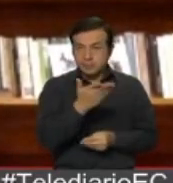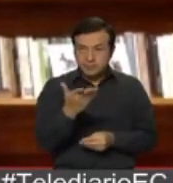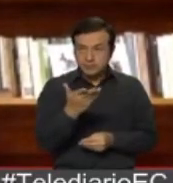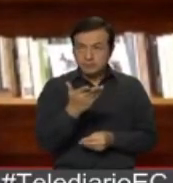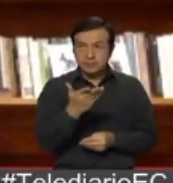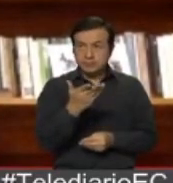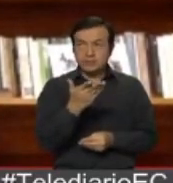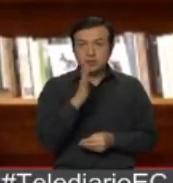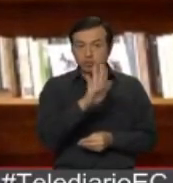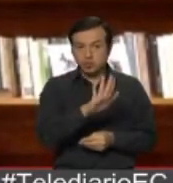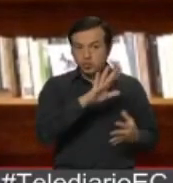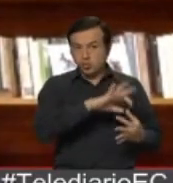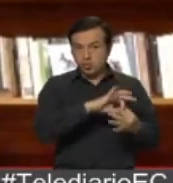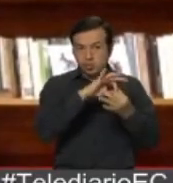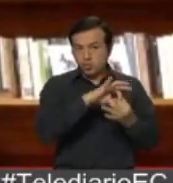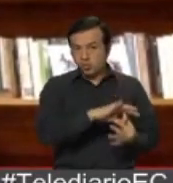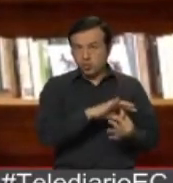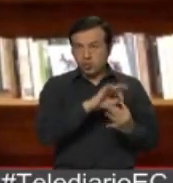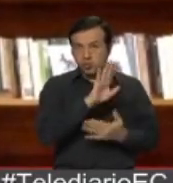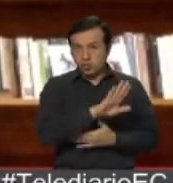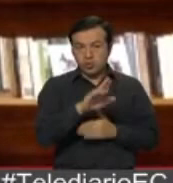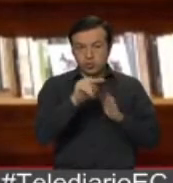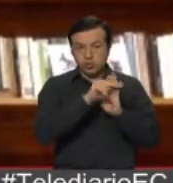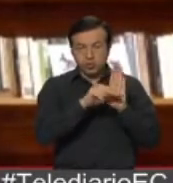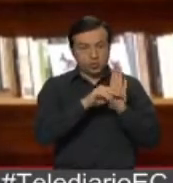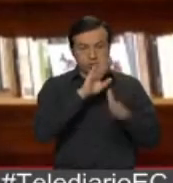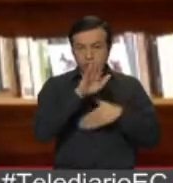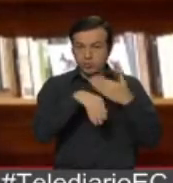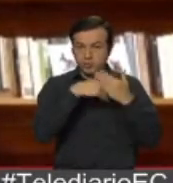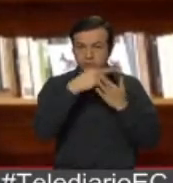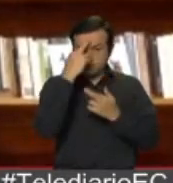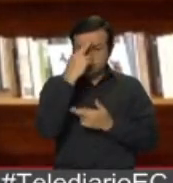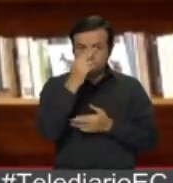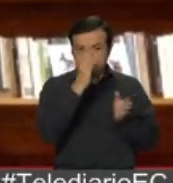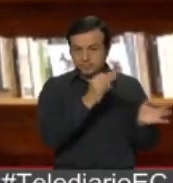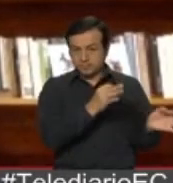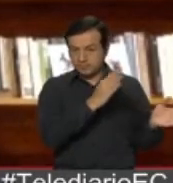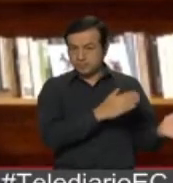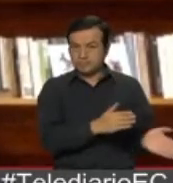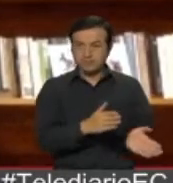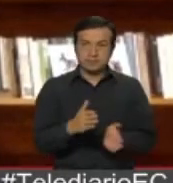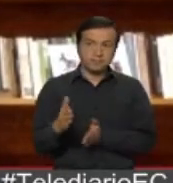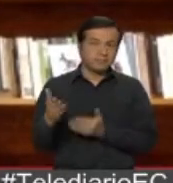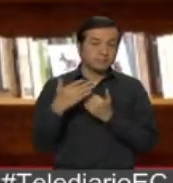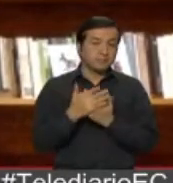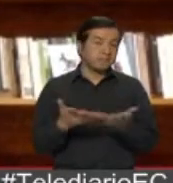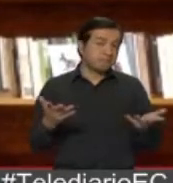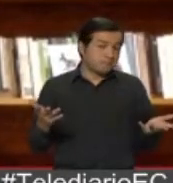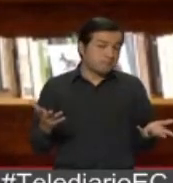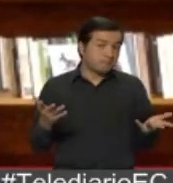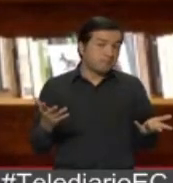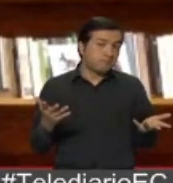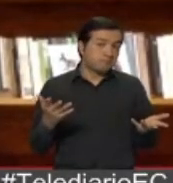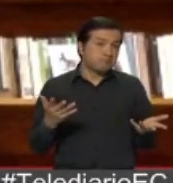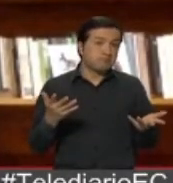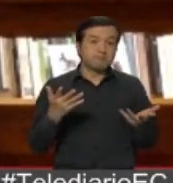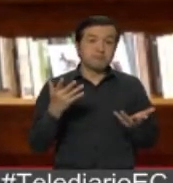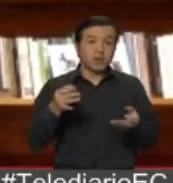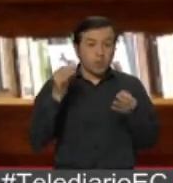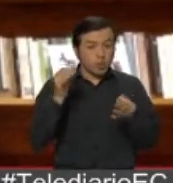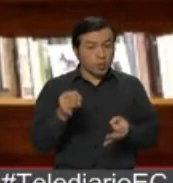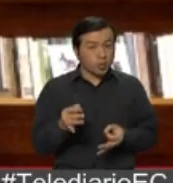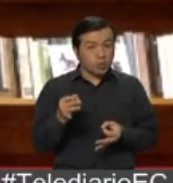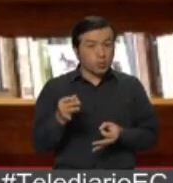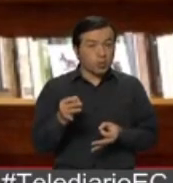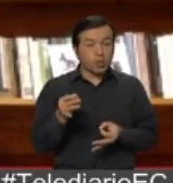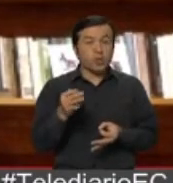a sus filiales, y tienen que cumplir con todas estas normativas. Entonces, Ahí le digo, por ventaja, hay